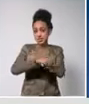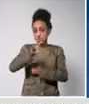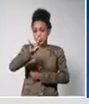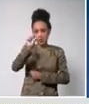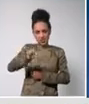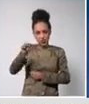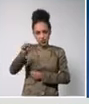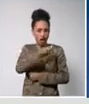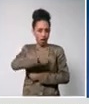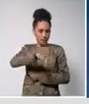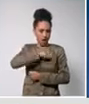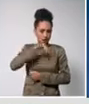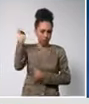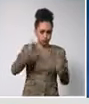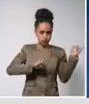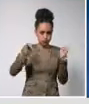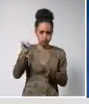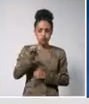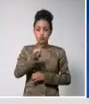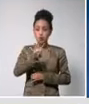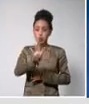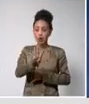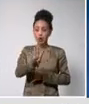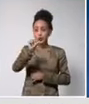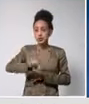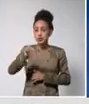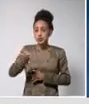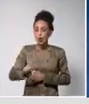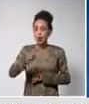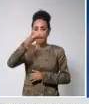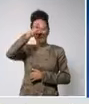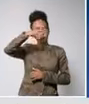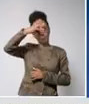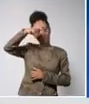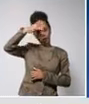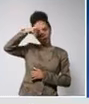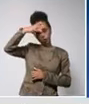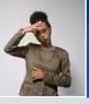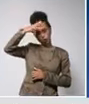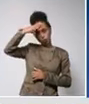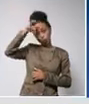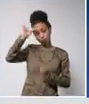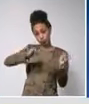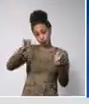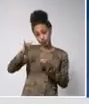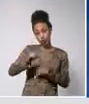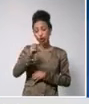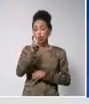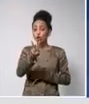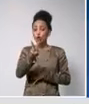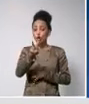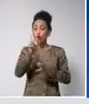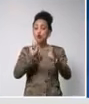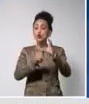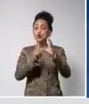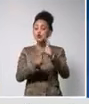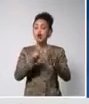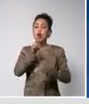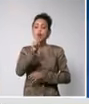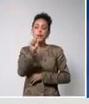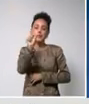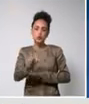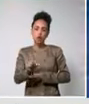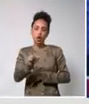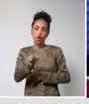España, 4 de México, 2 de Rusia y 1 de Italia.